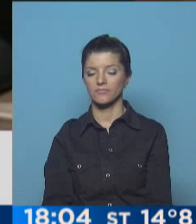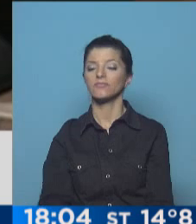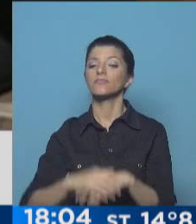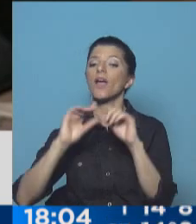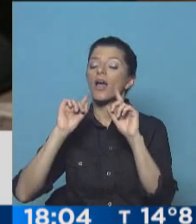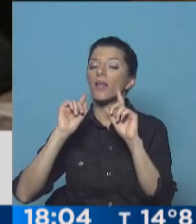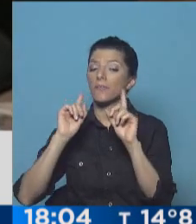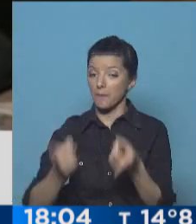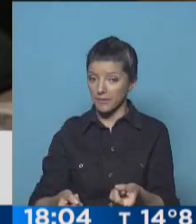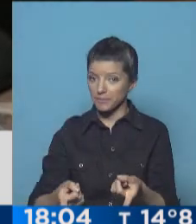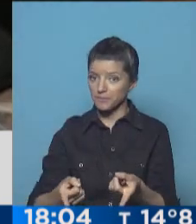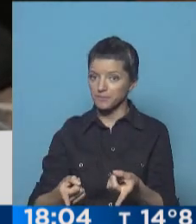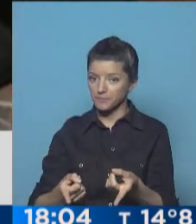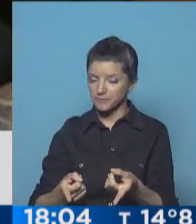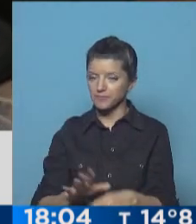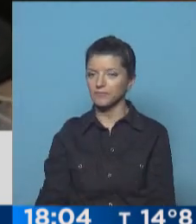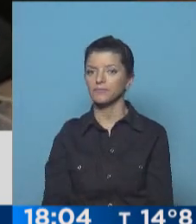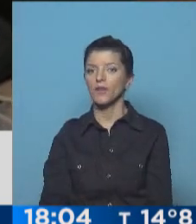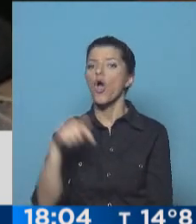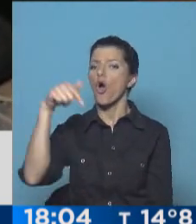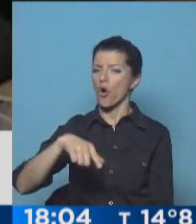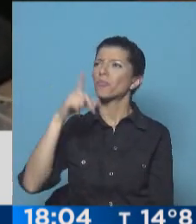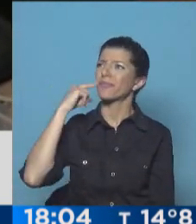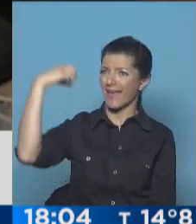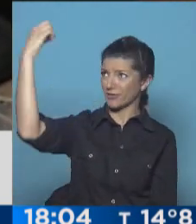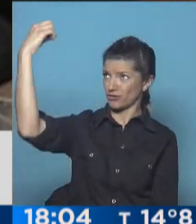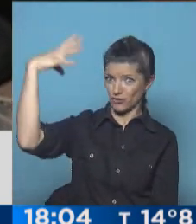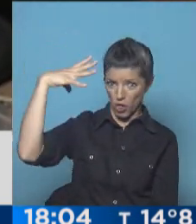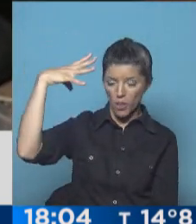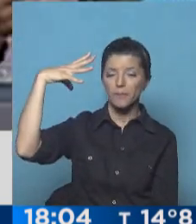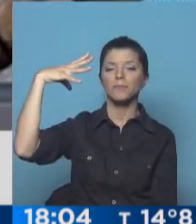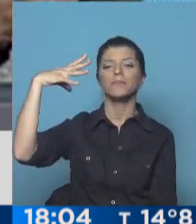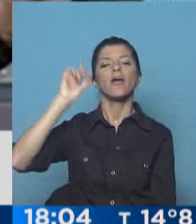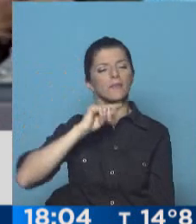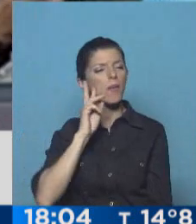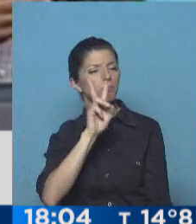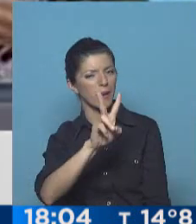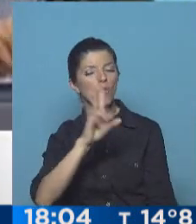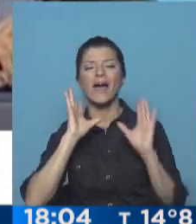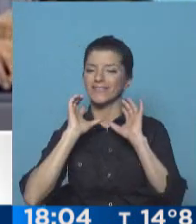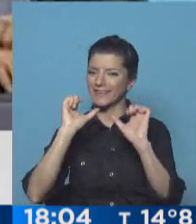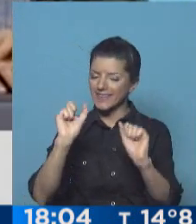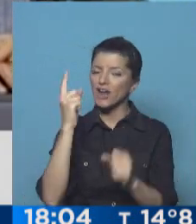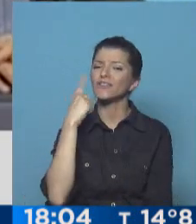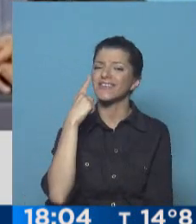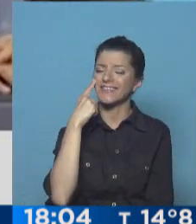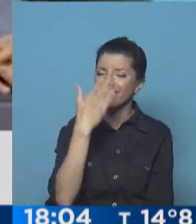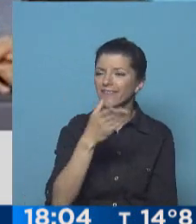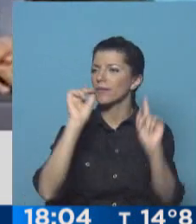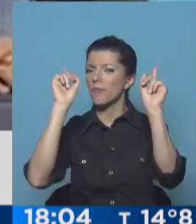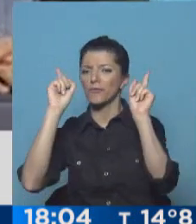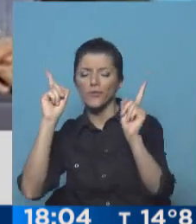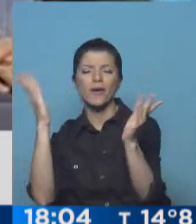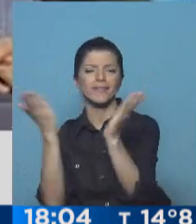También en esta tarde a puro sol aquí en Río Gallegos nos acompañan secretarios de Estado, intendentes, docentes,